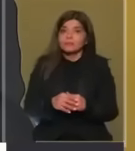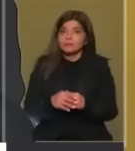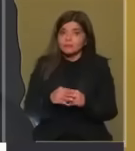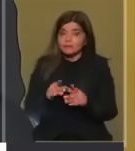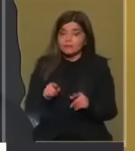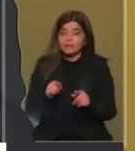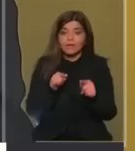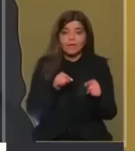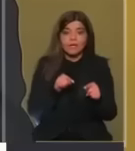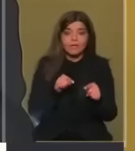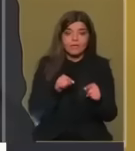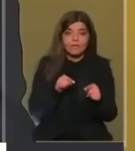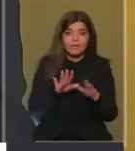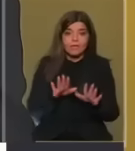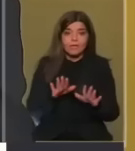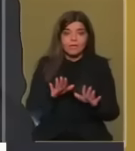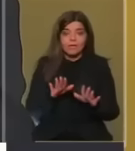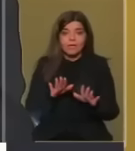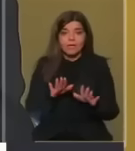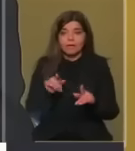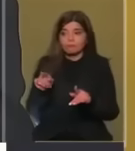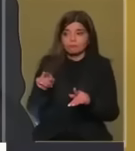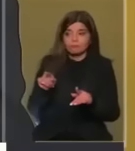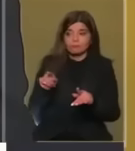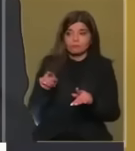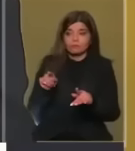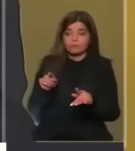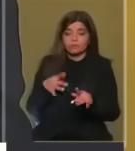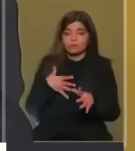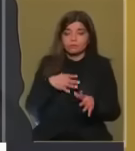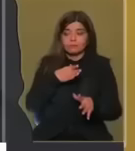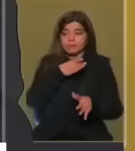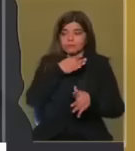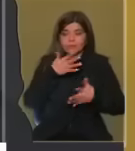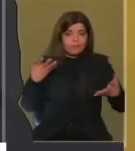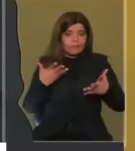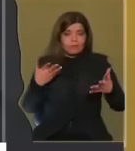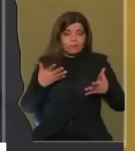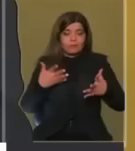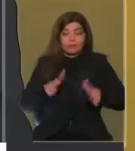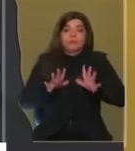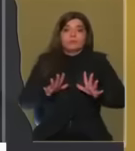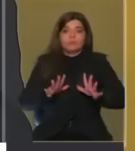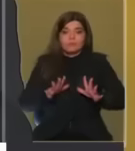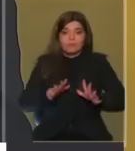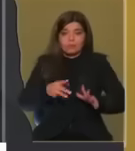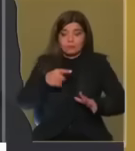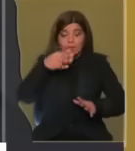Y ahí es donde tú agarras el manubrio. Y ahí yo no sé cómo,